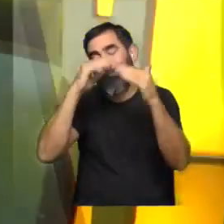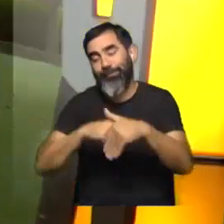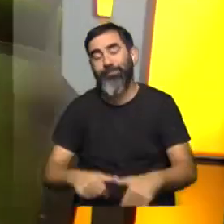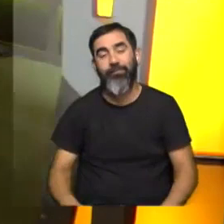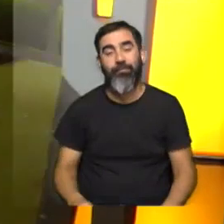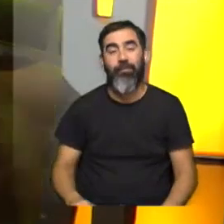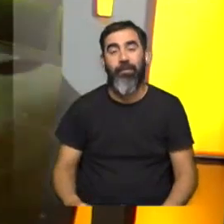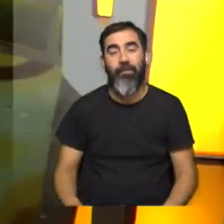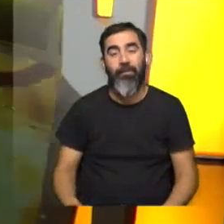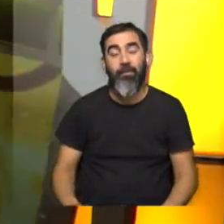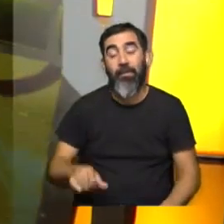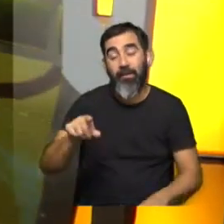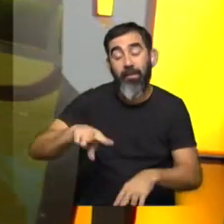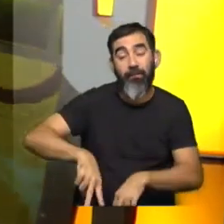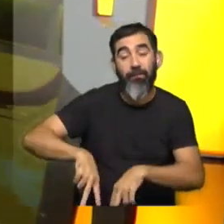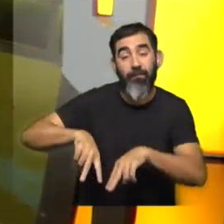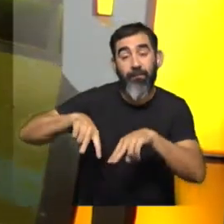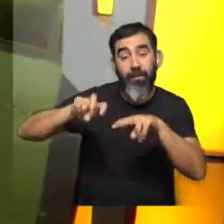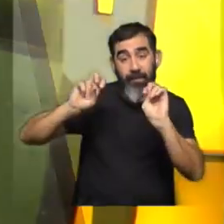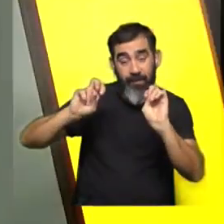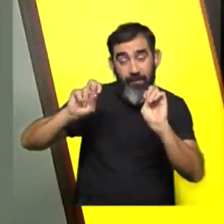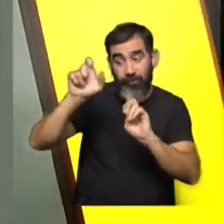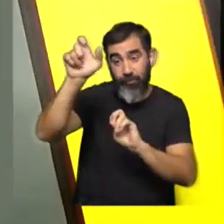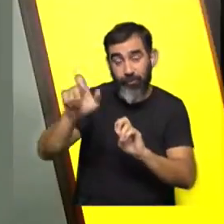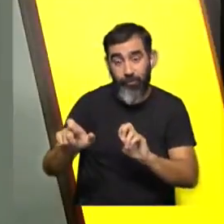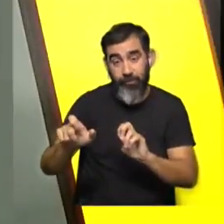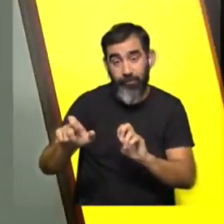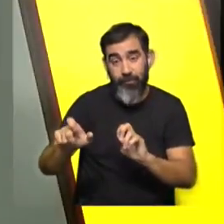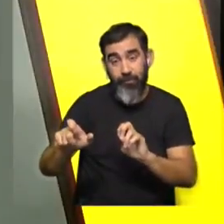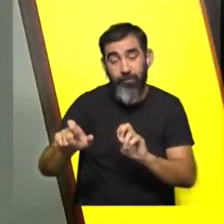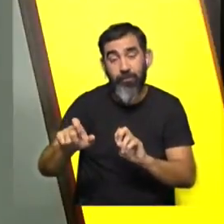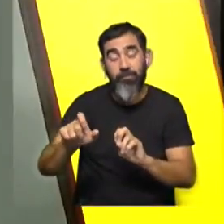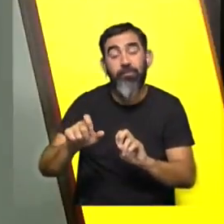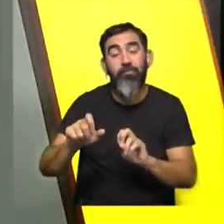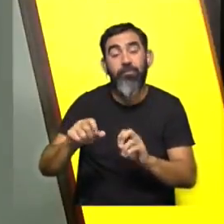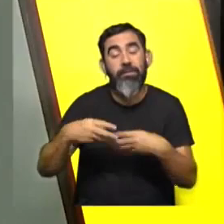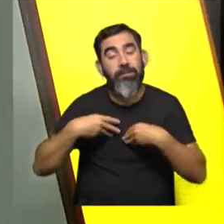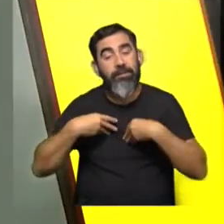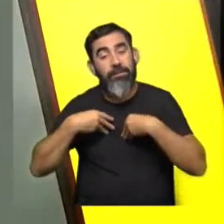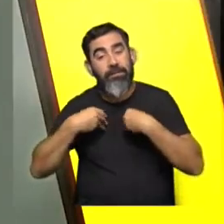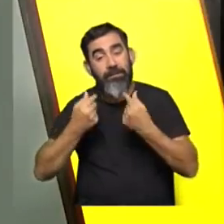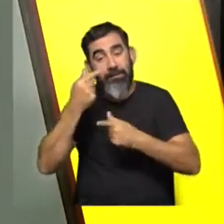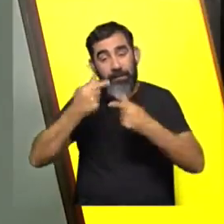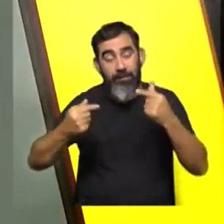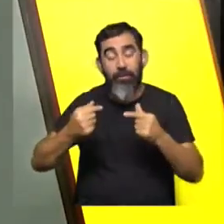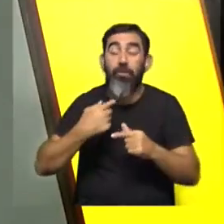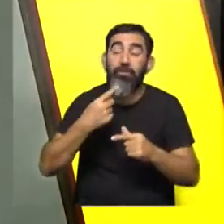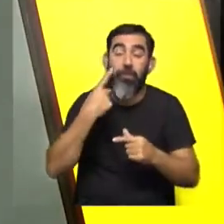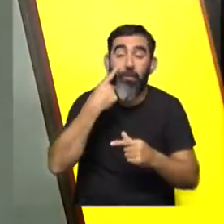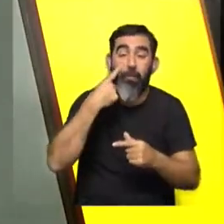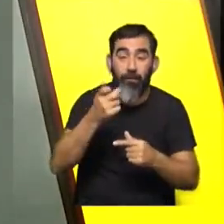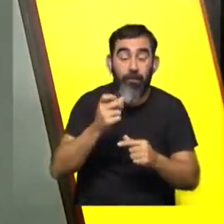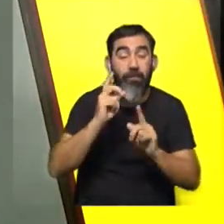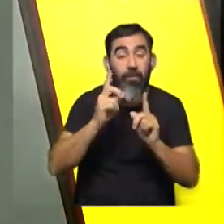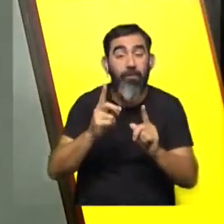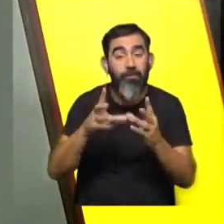salva. Pero bueno, estas investigaciones de Gonzalo, en este caso, que estudia a nivel somático los sentidos y que puede servir para prevenir, También